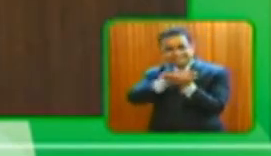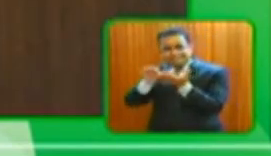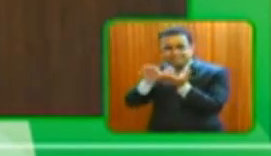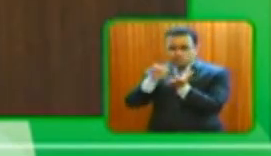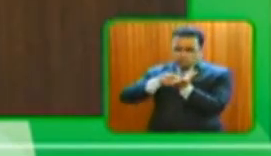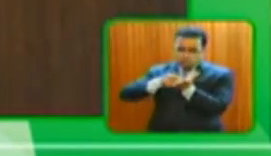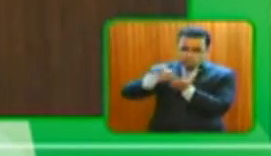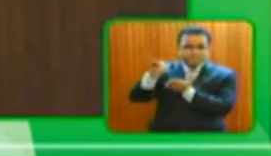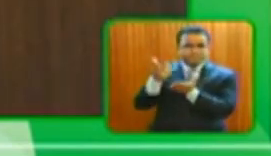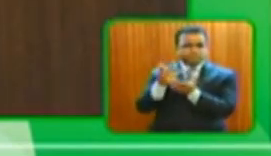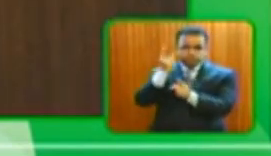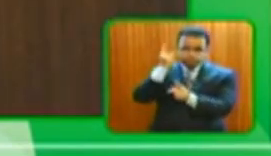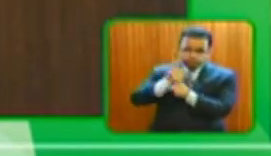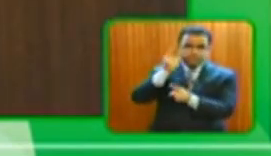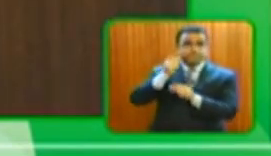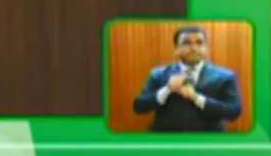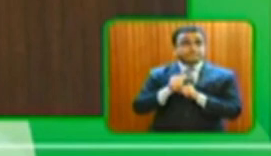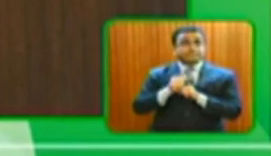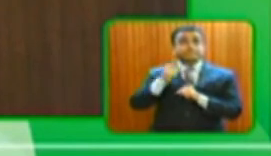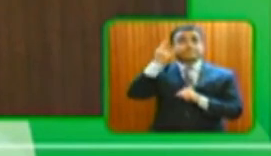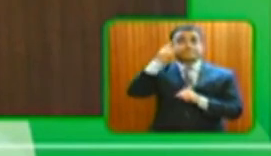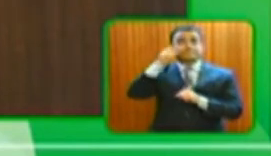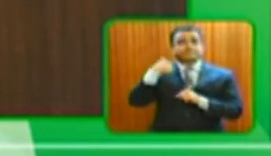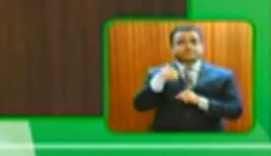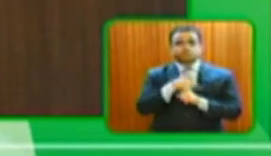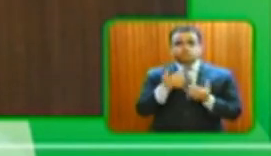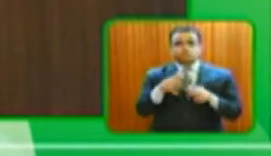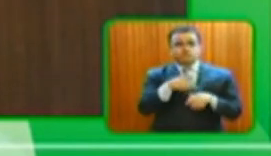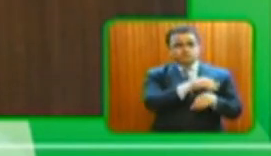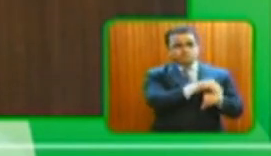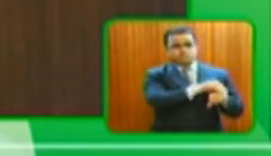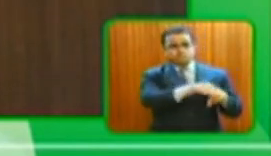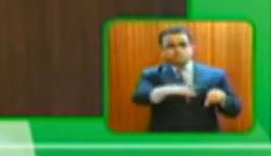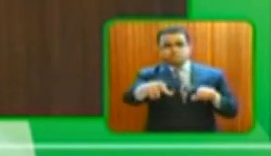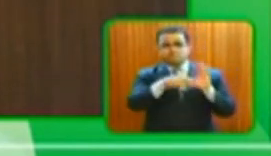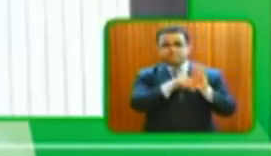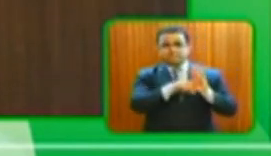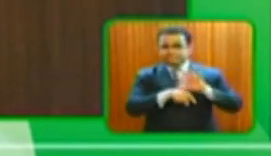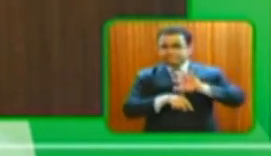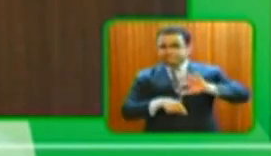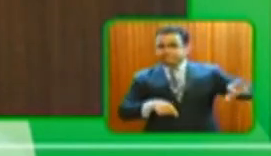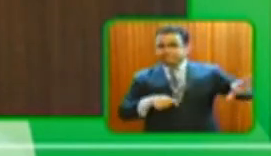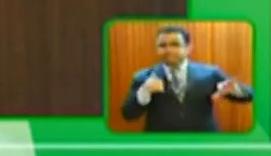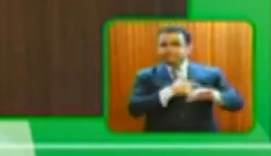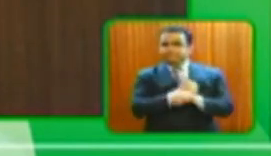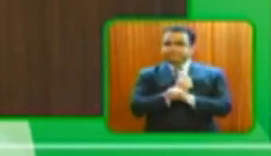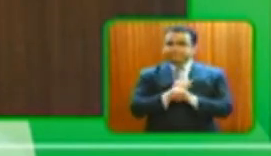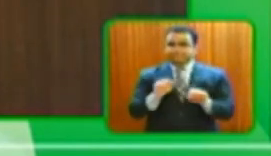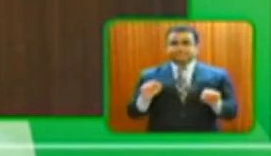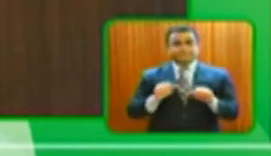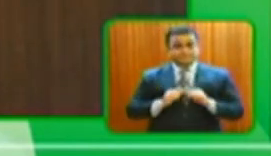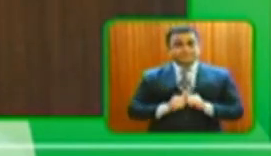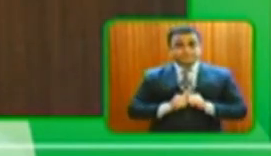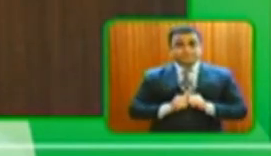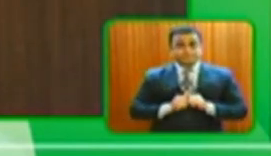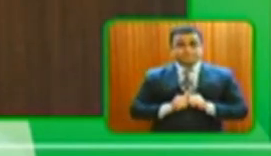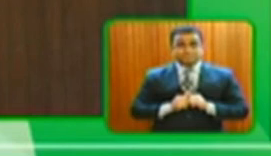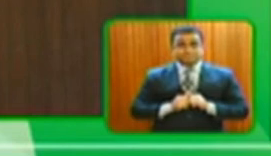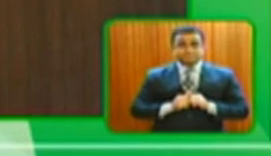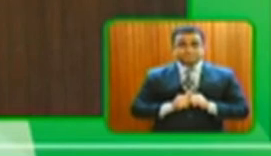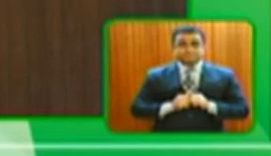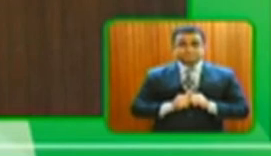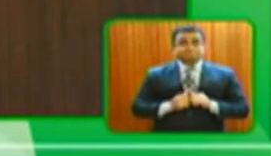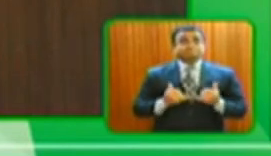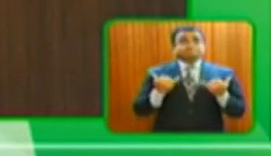la integridad, para tratar de prevenir y evitar los estragos funestos de la corrupción. En este